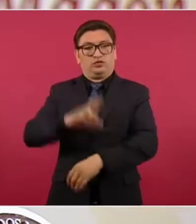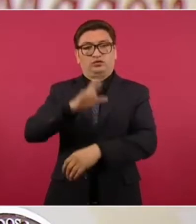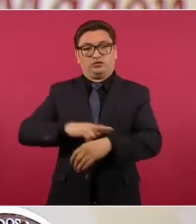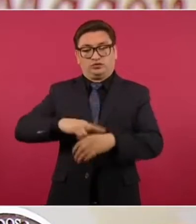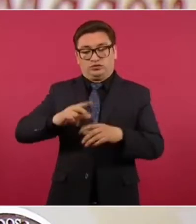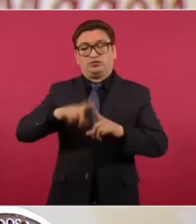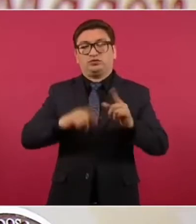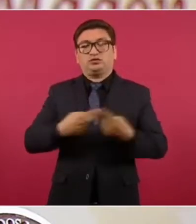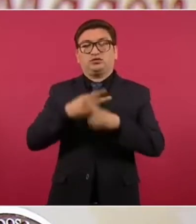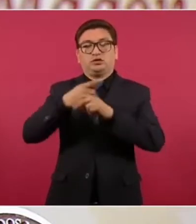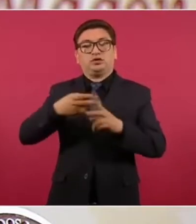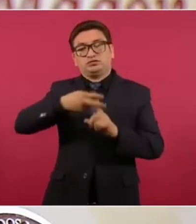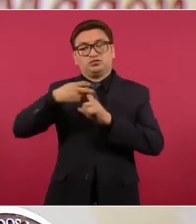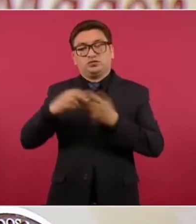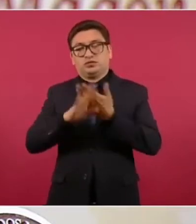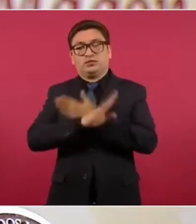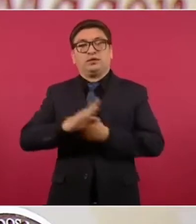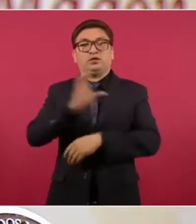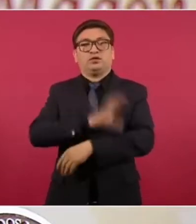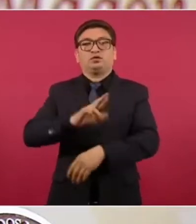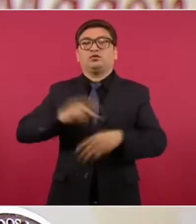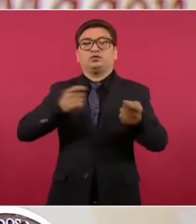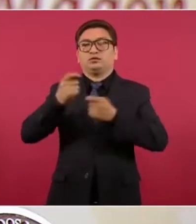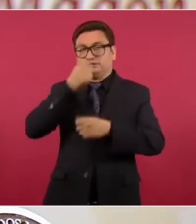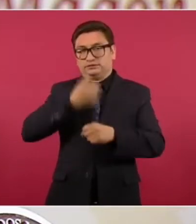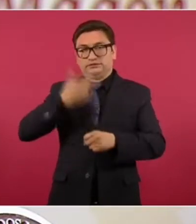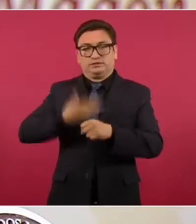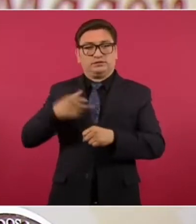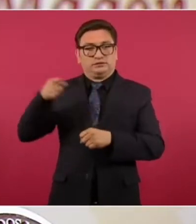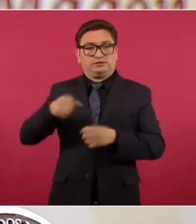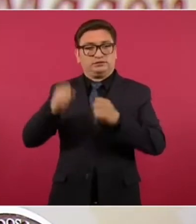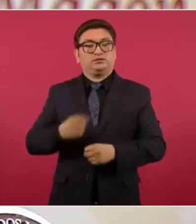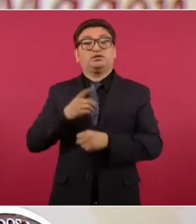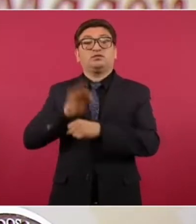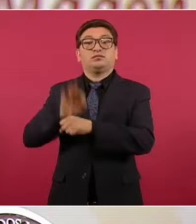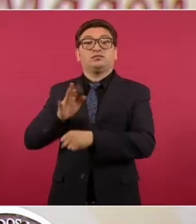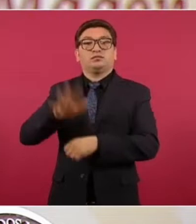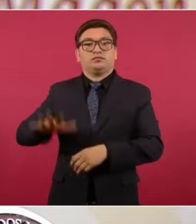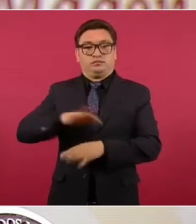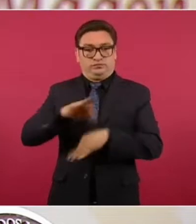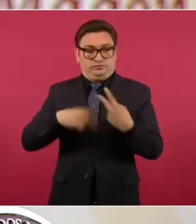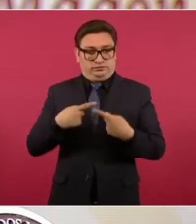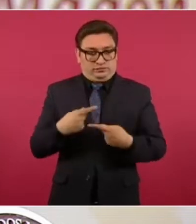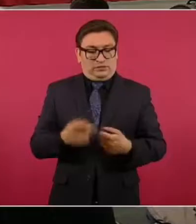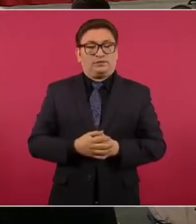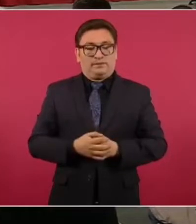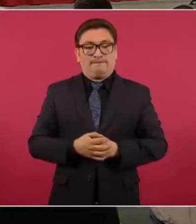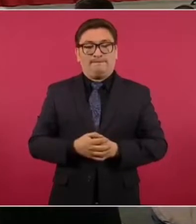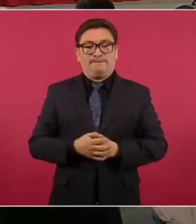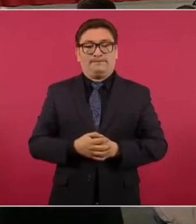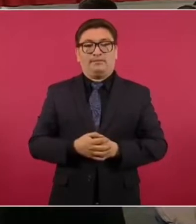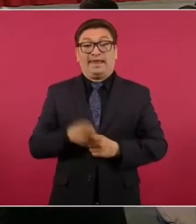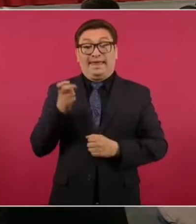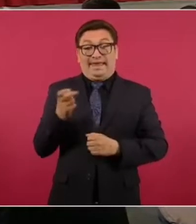Nacional Antisecuestros coordinada directamente por la Secretaría de Seguridad y Protección Ciudadana, y